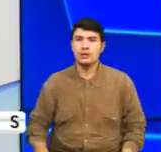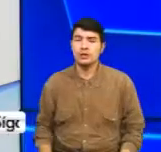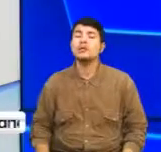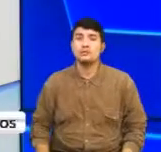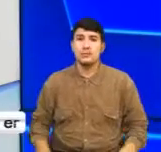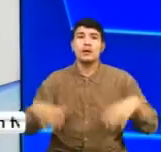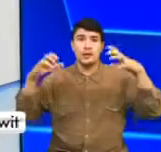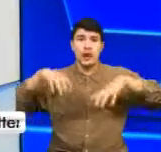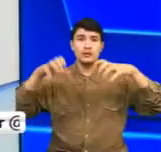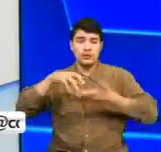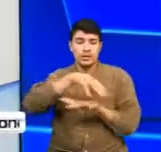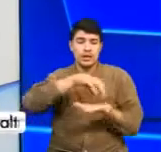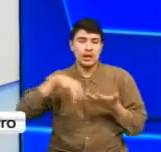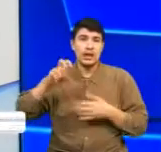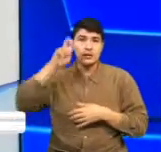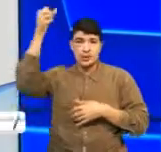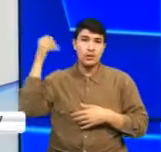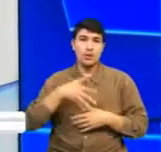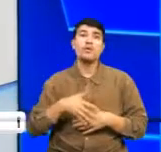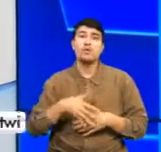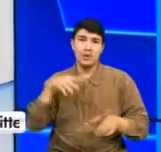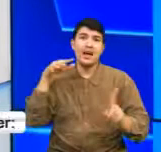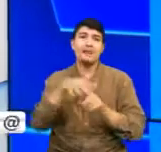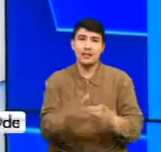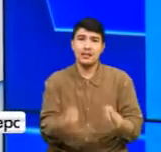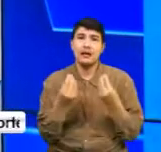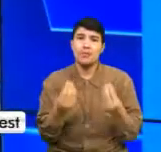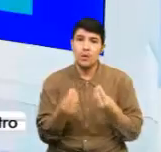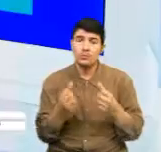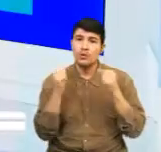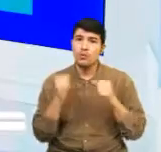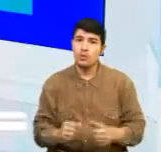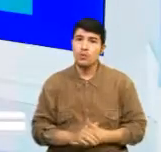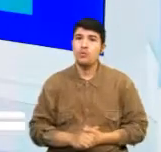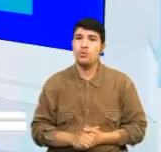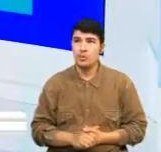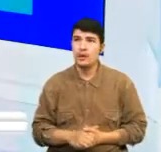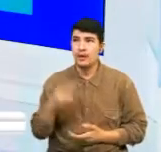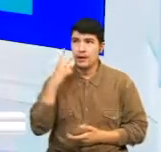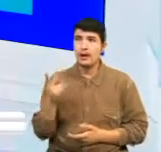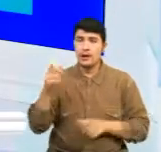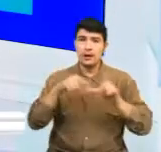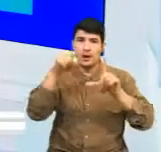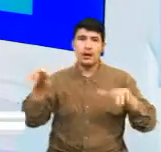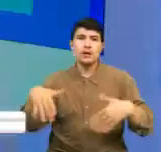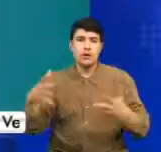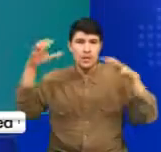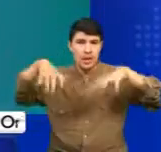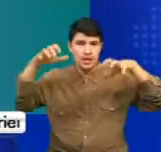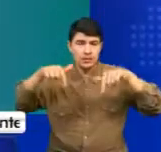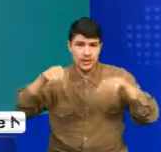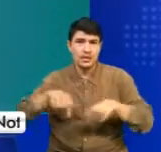lluvias tanto en Santander como en norte de Santander están golpeando bastante fuerte. A ver, veamos unos datos acerca de cómo se están comportando las